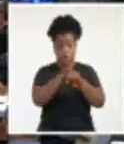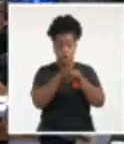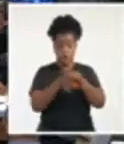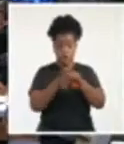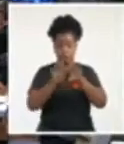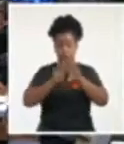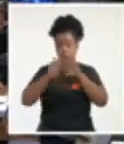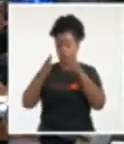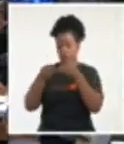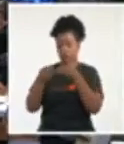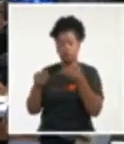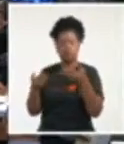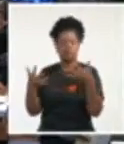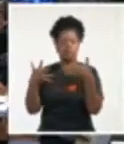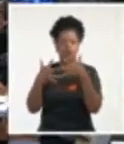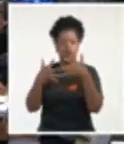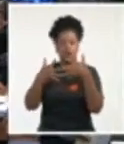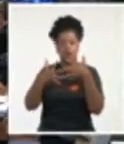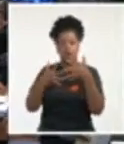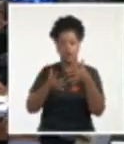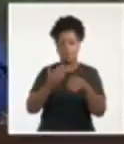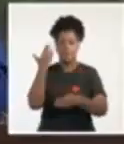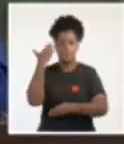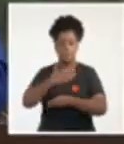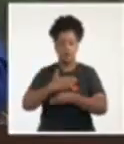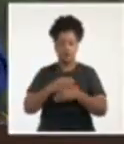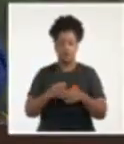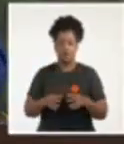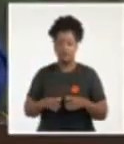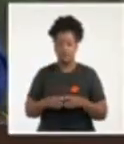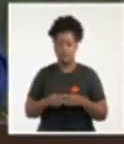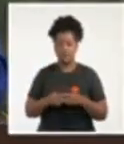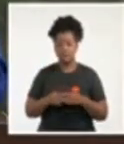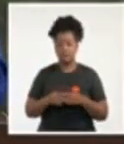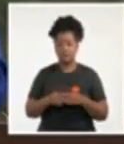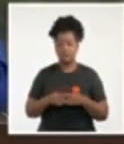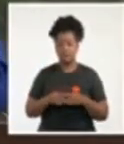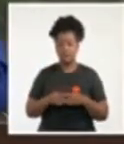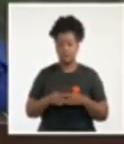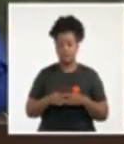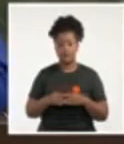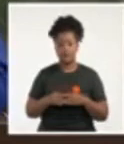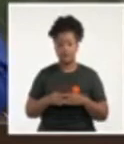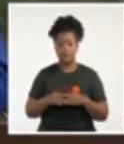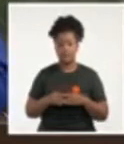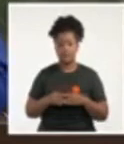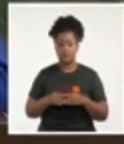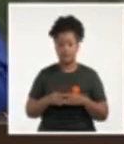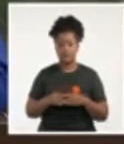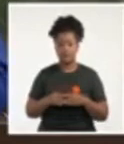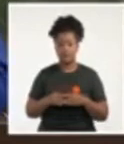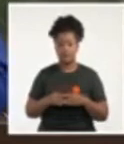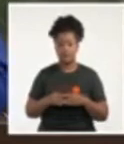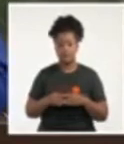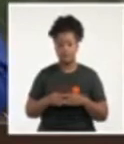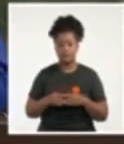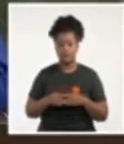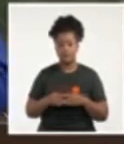consecuencias del recrudecimiento del bloqueo. Y entran entonces las nuevas